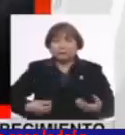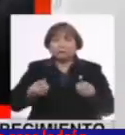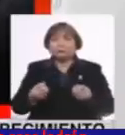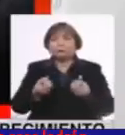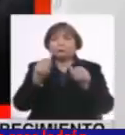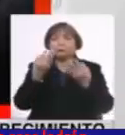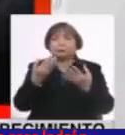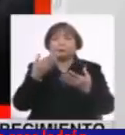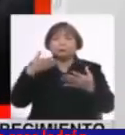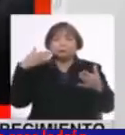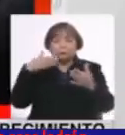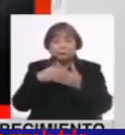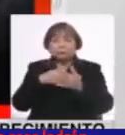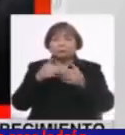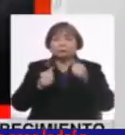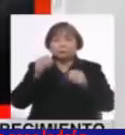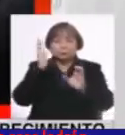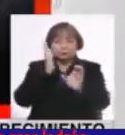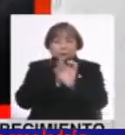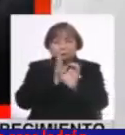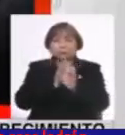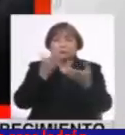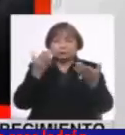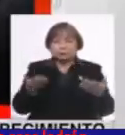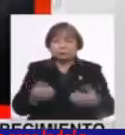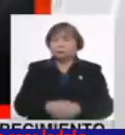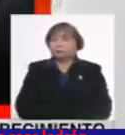¿Cuánto a usted le ha afectado psicológicamente?